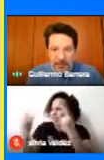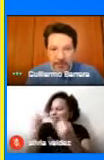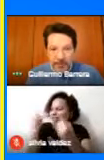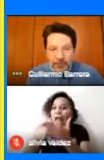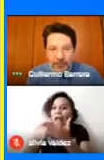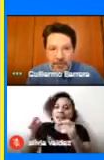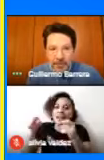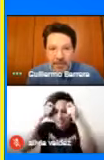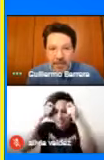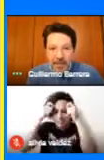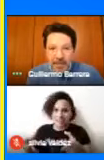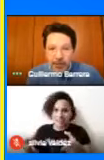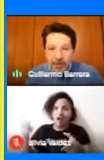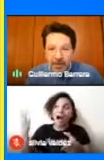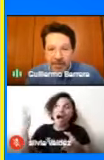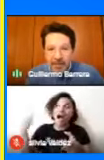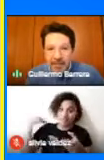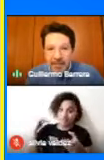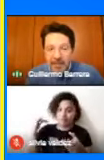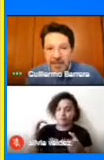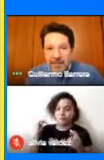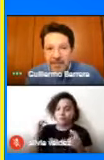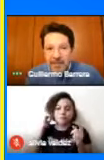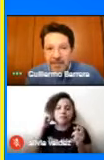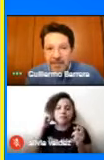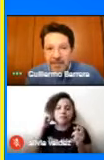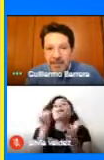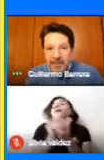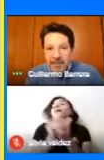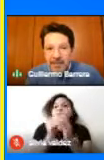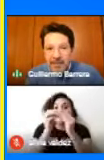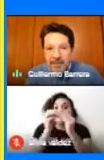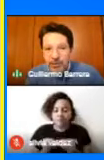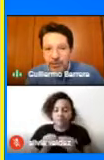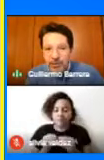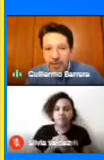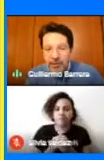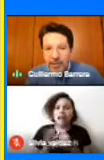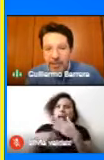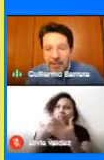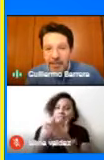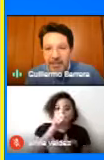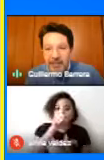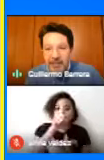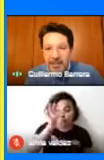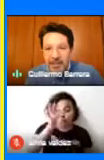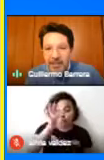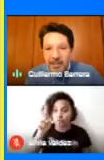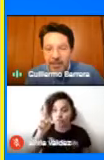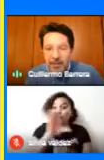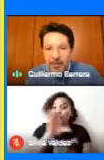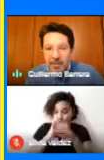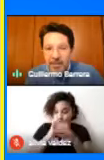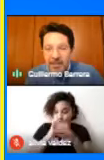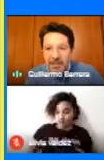Estado. De igual manera, hasta 1991, si los ciudadanos